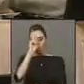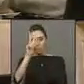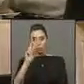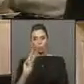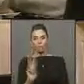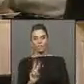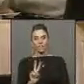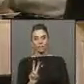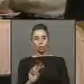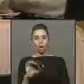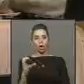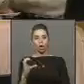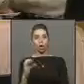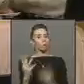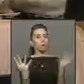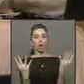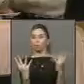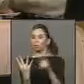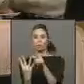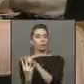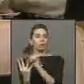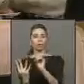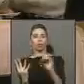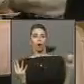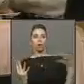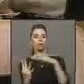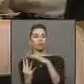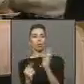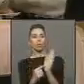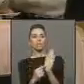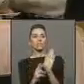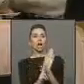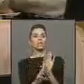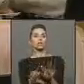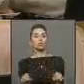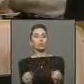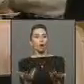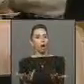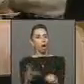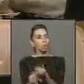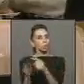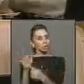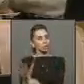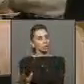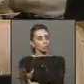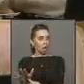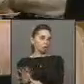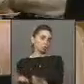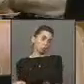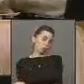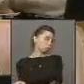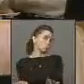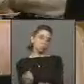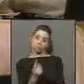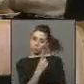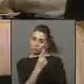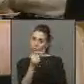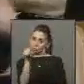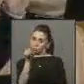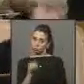Perú, Venezuela y Colombia. Por lo que esa discriminación nosotros creemos que debe resolverse también haciendo pleno,